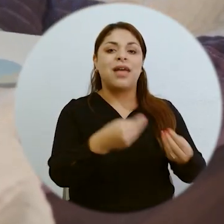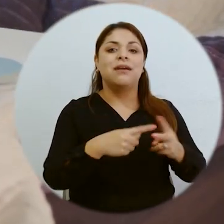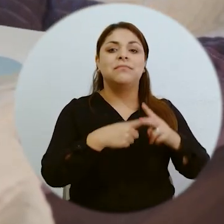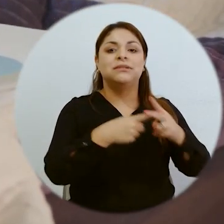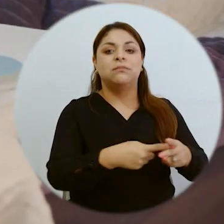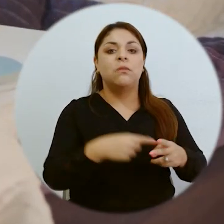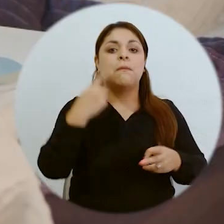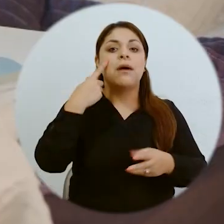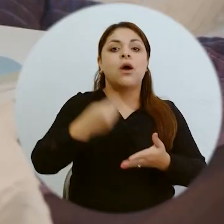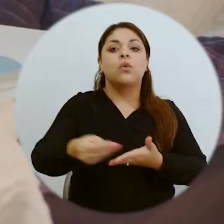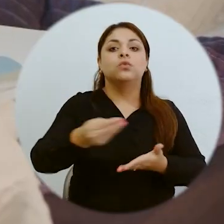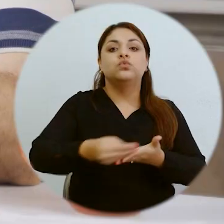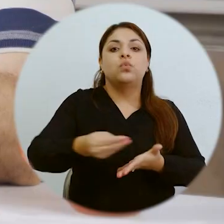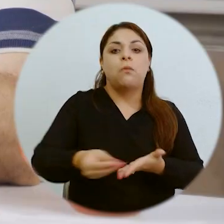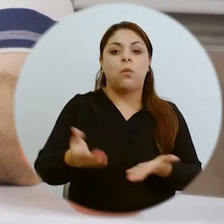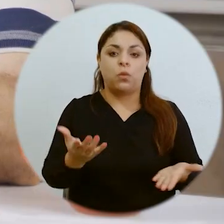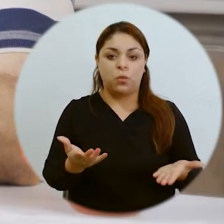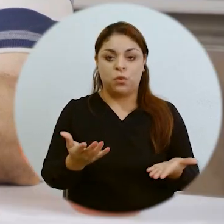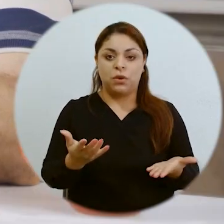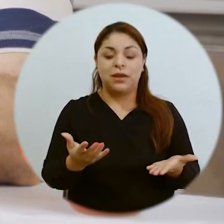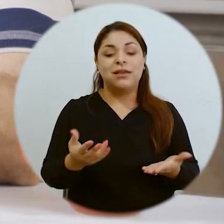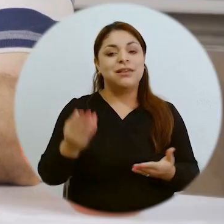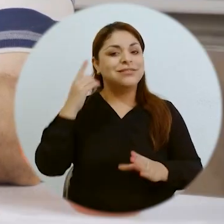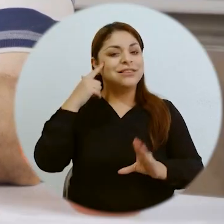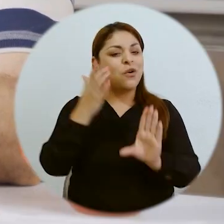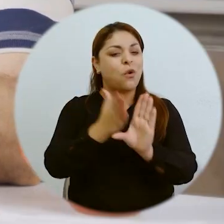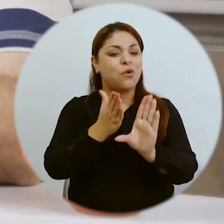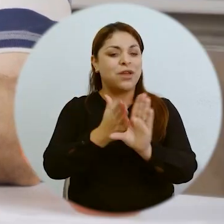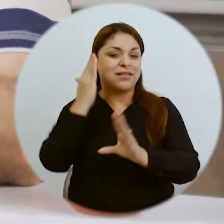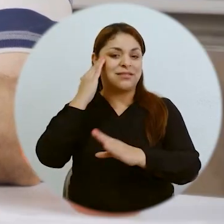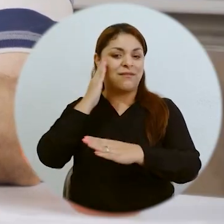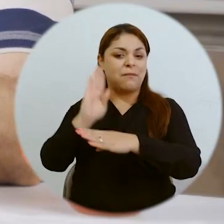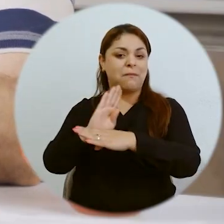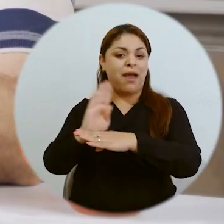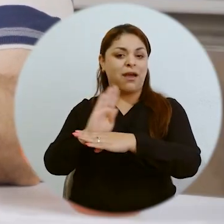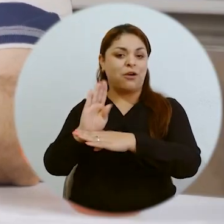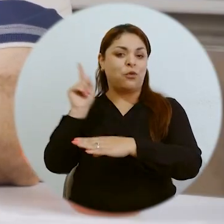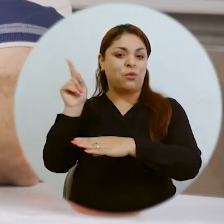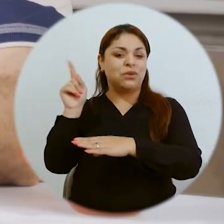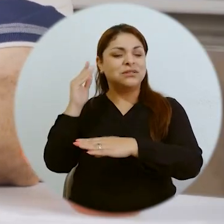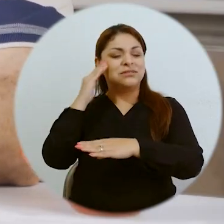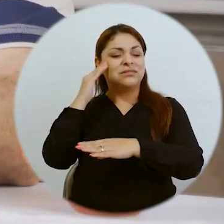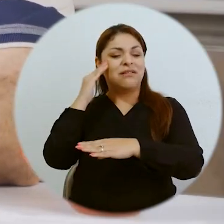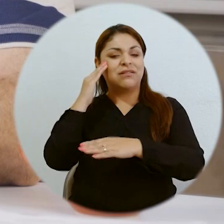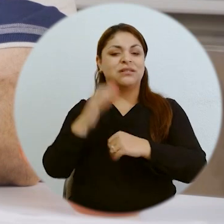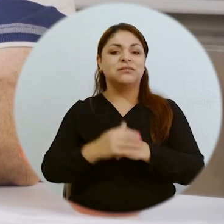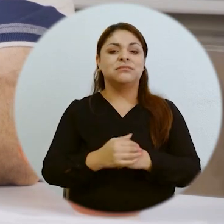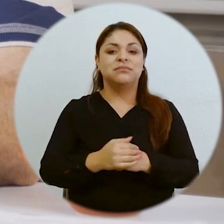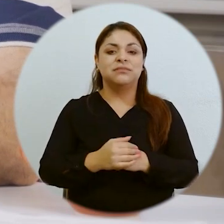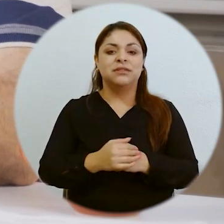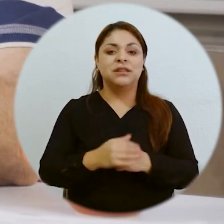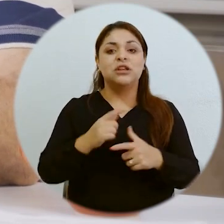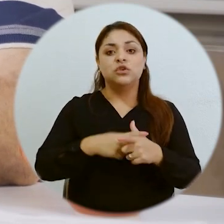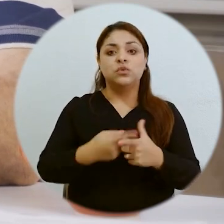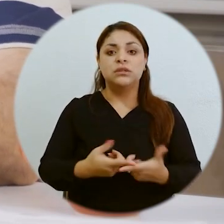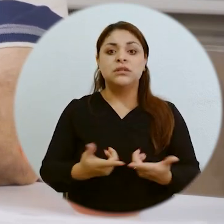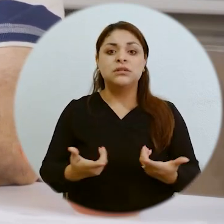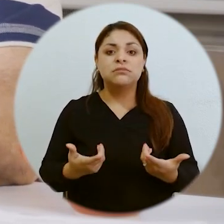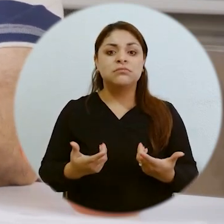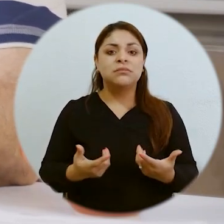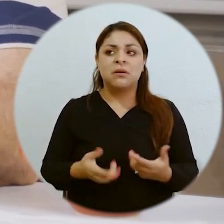aquí nos llaman para decirnos: hay plata para que usted ponga un pequeño negocio o compre una vivienda. No,